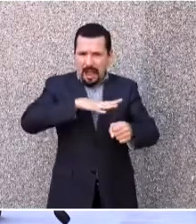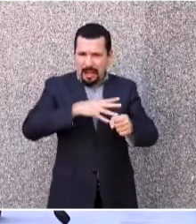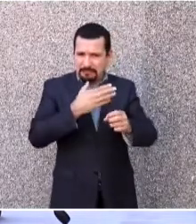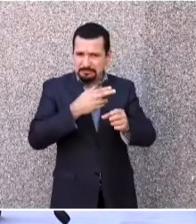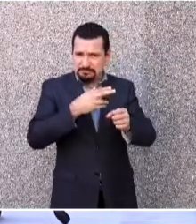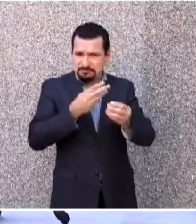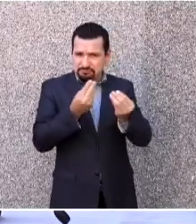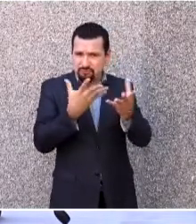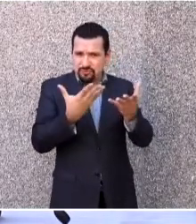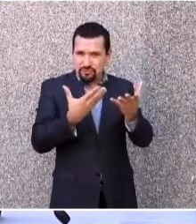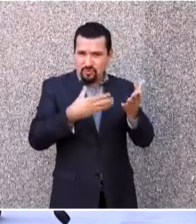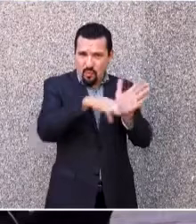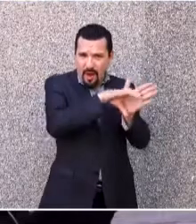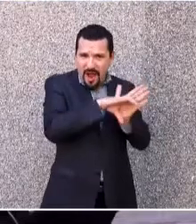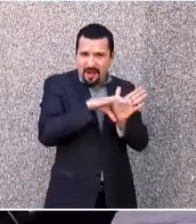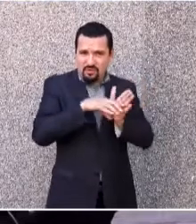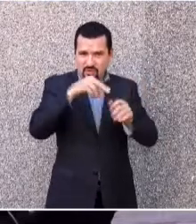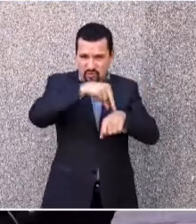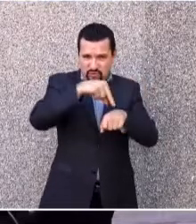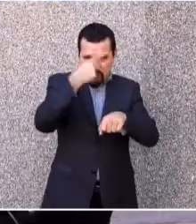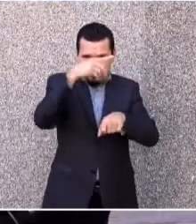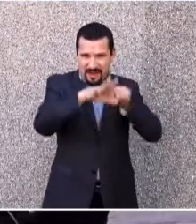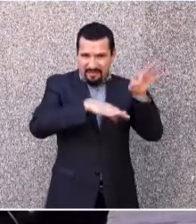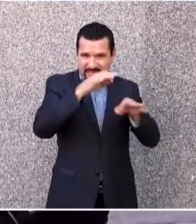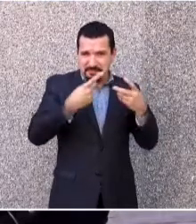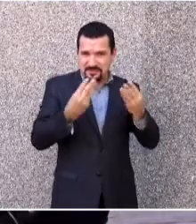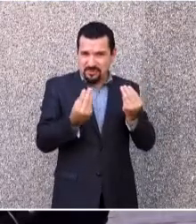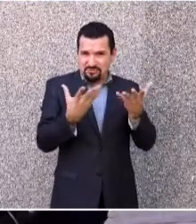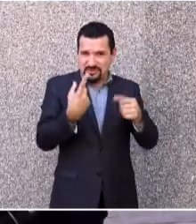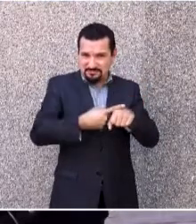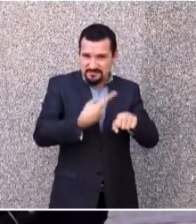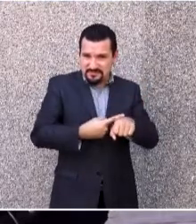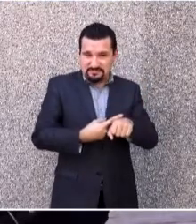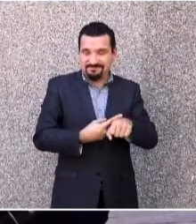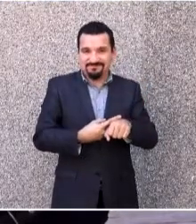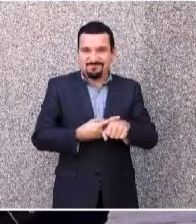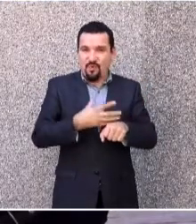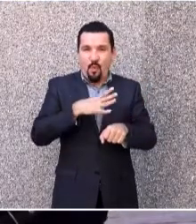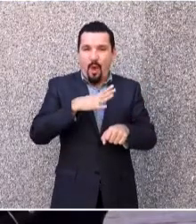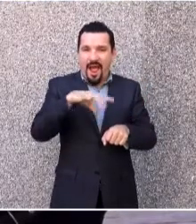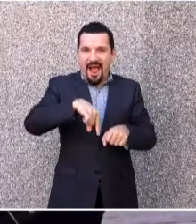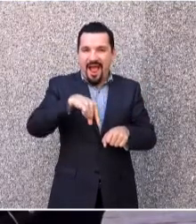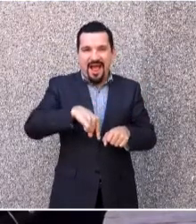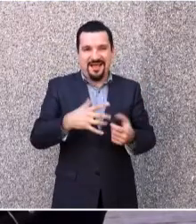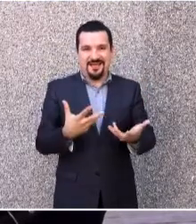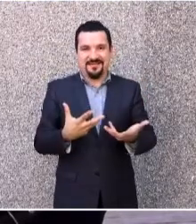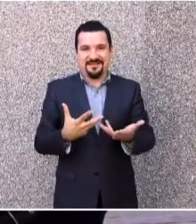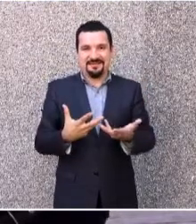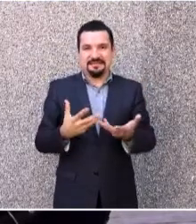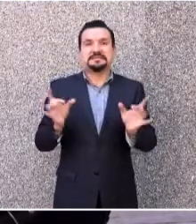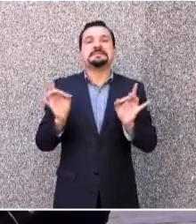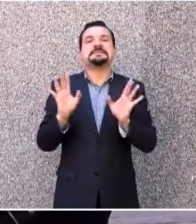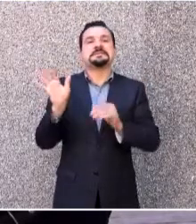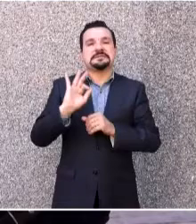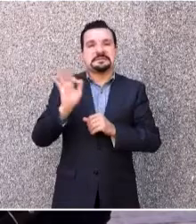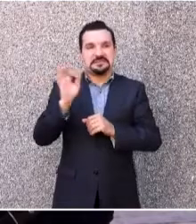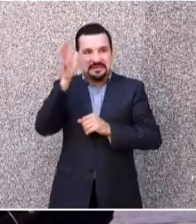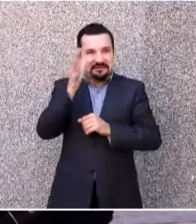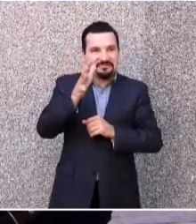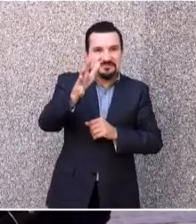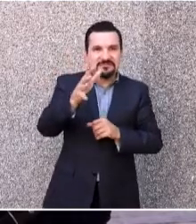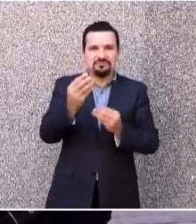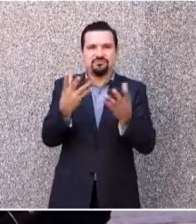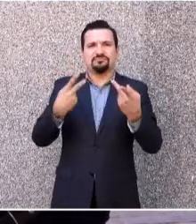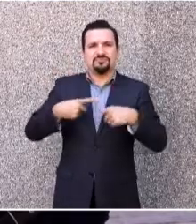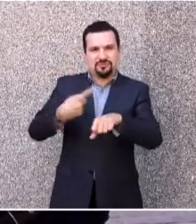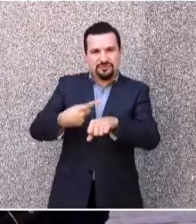hospitalaria y de los probables escenarios. En este caso, el gobierno federal y el